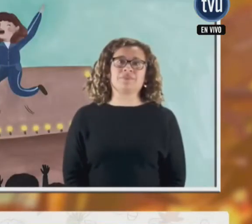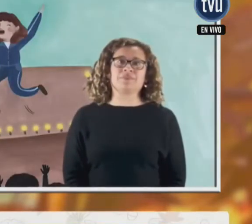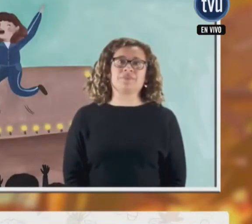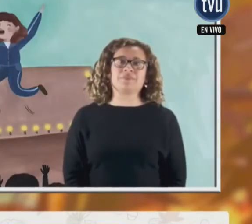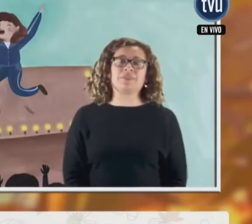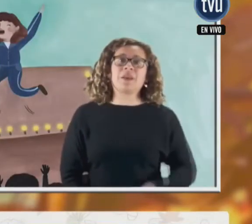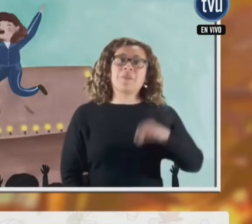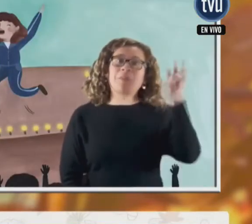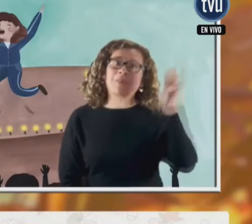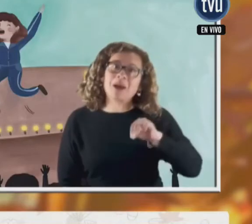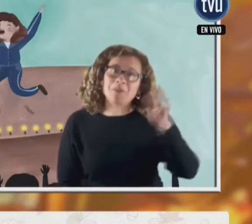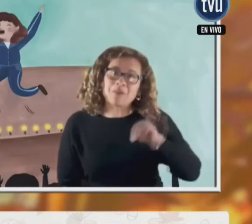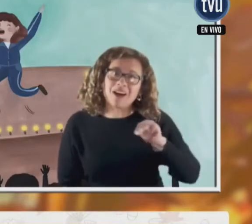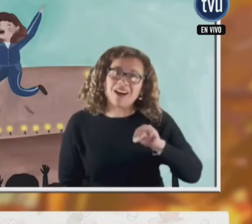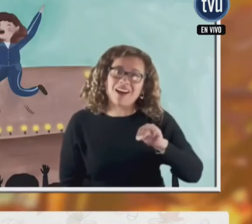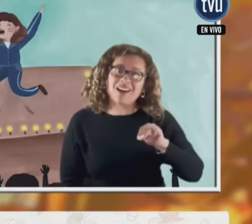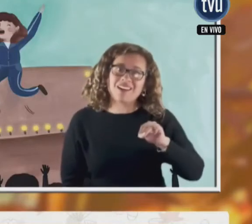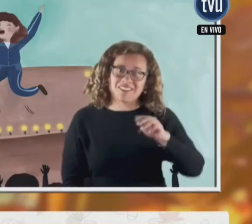papá.